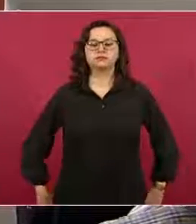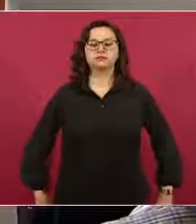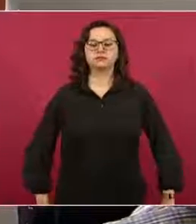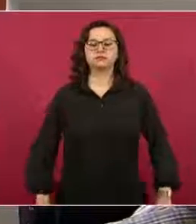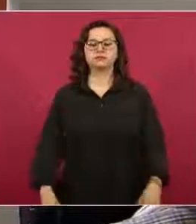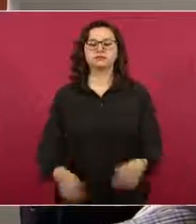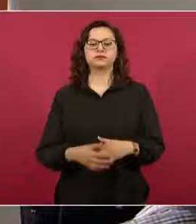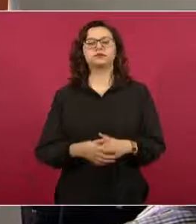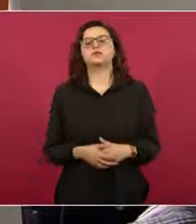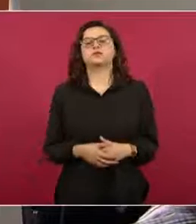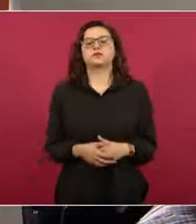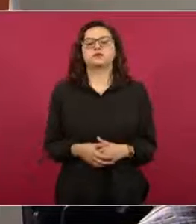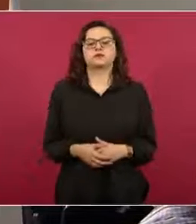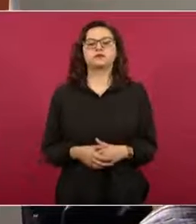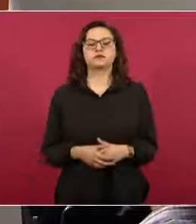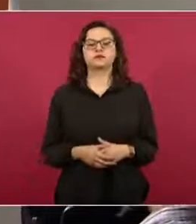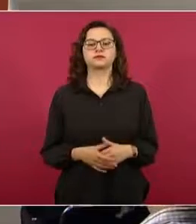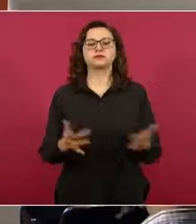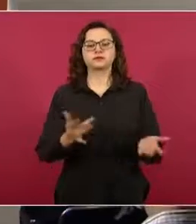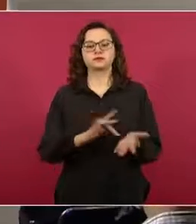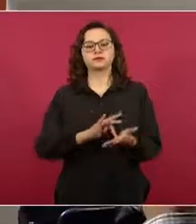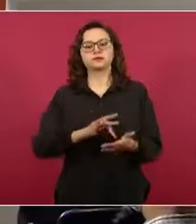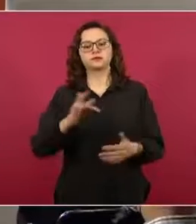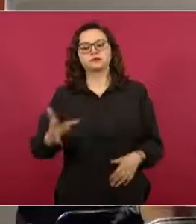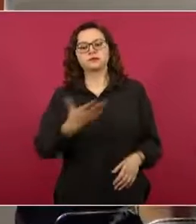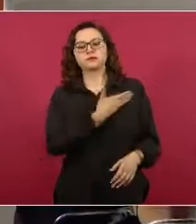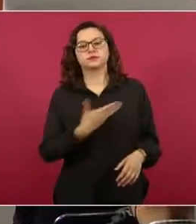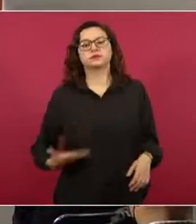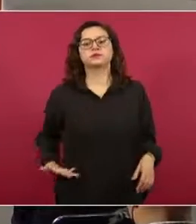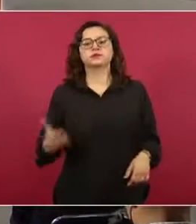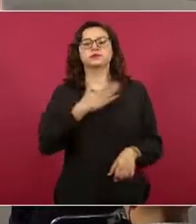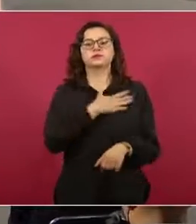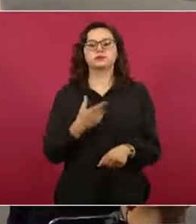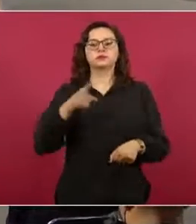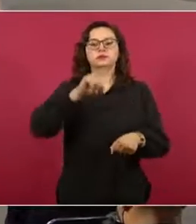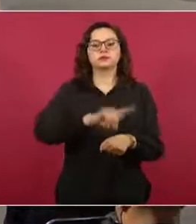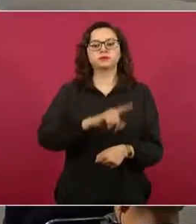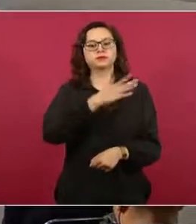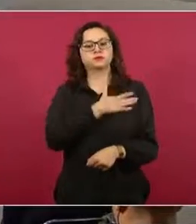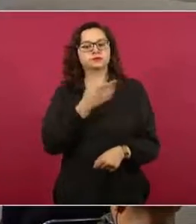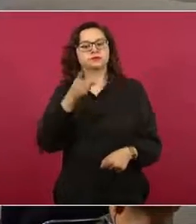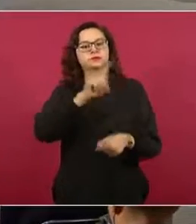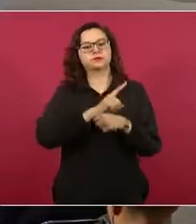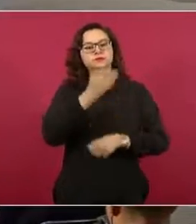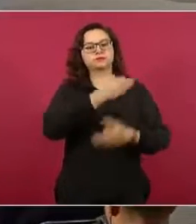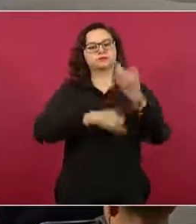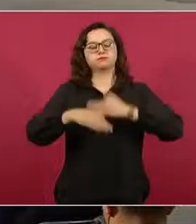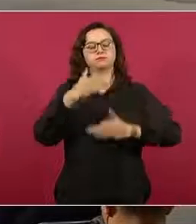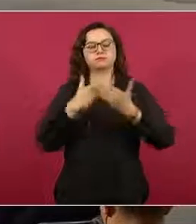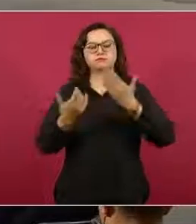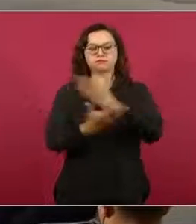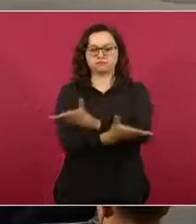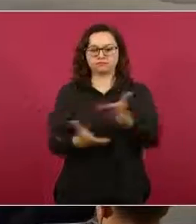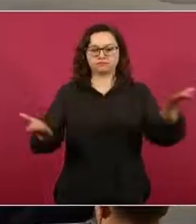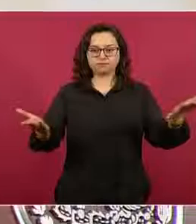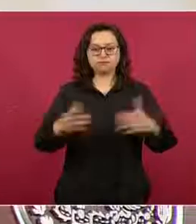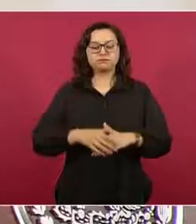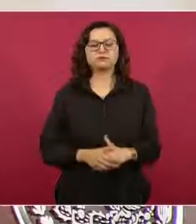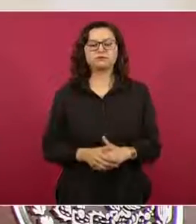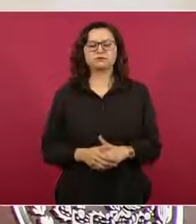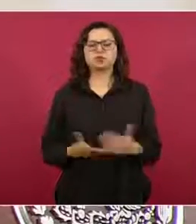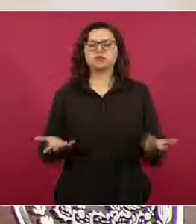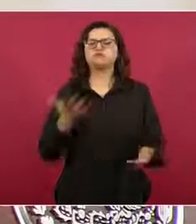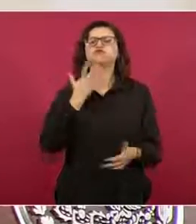Gracias, señor presidente. Muy buenos días a todas y a todos ustedes. ¿Quién es quién en el precio de la gasolina y el